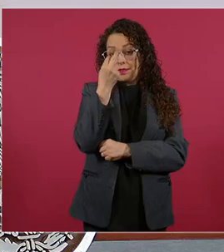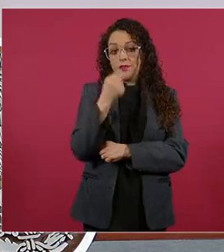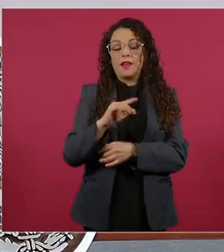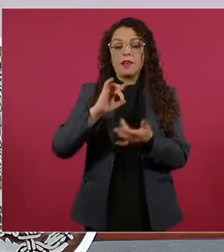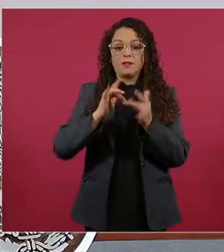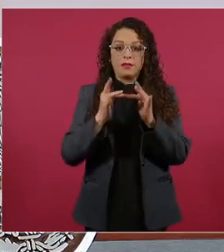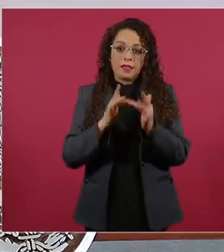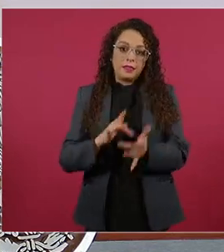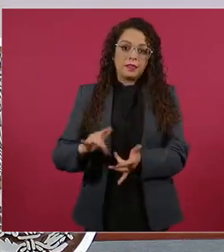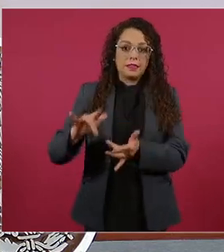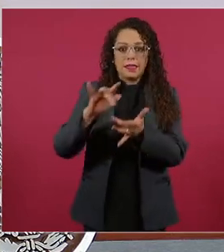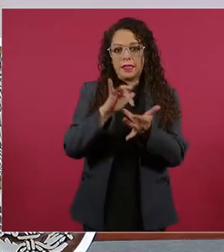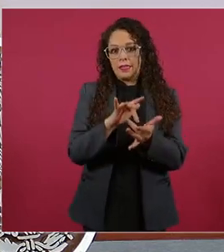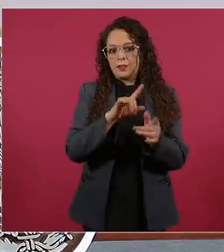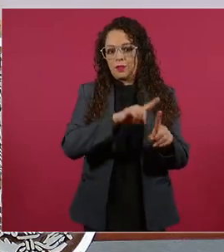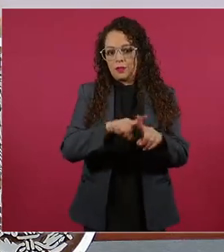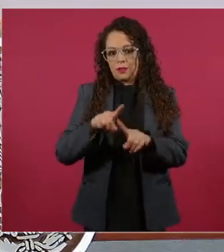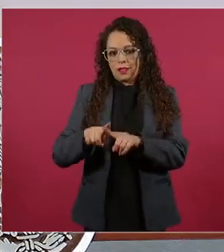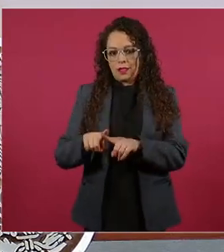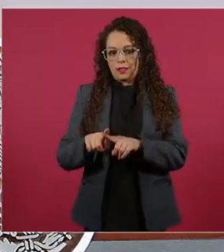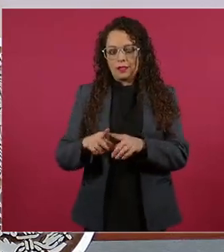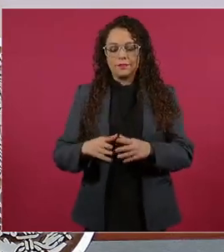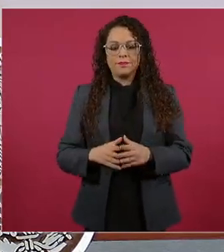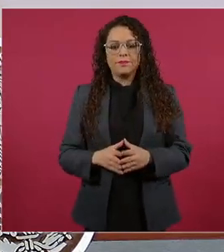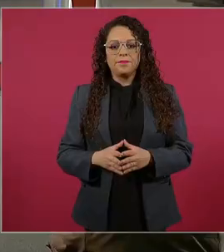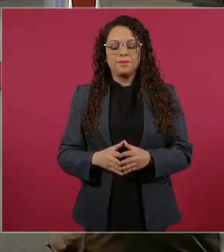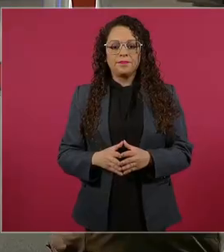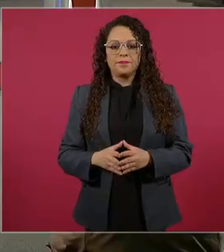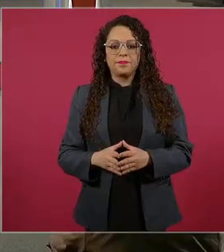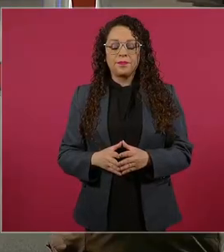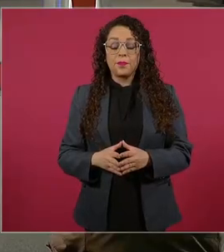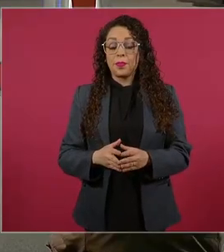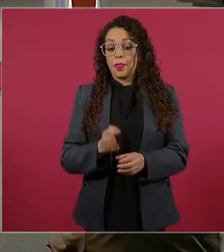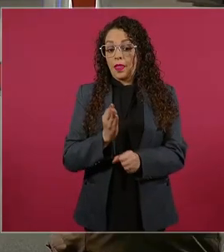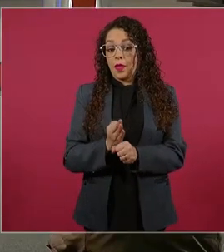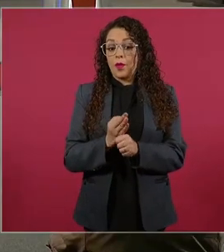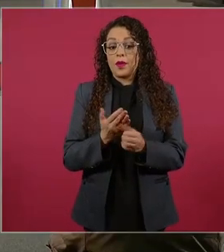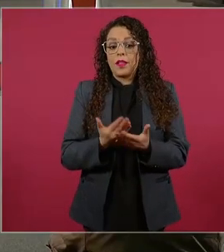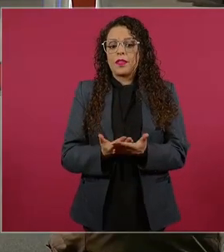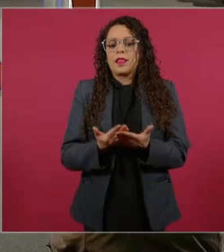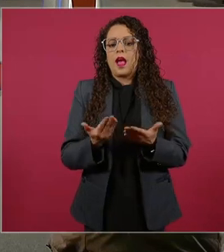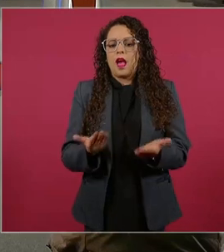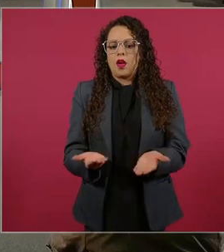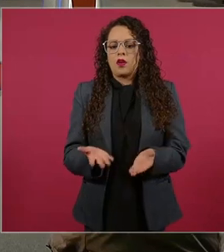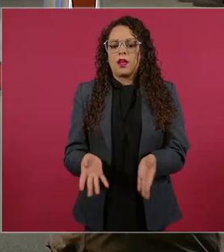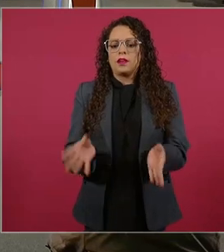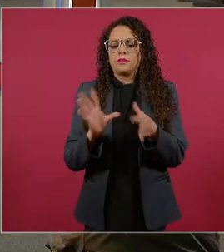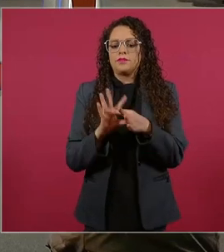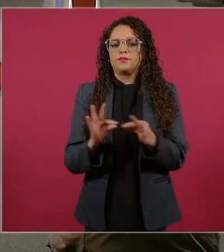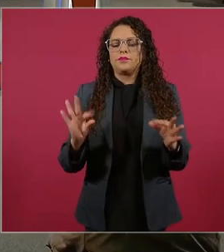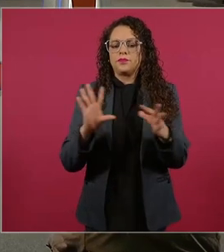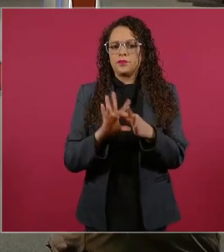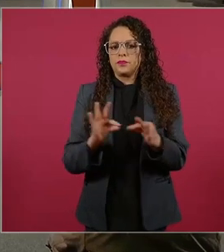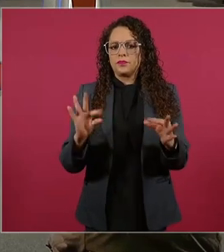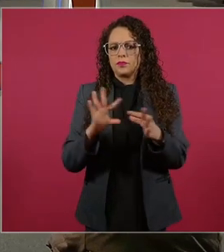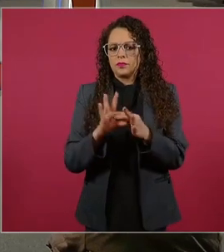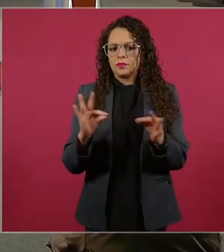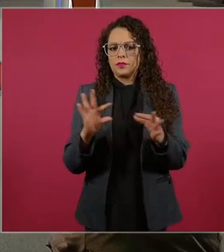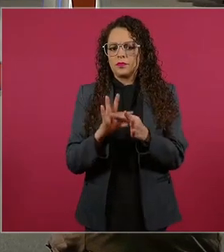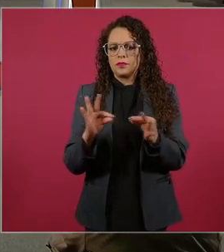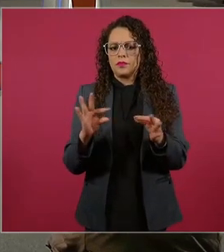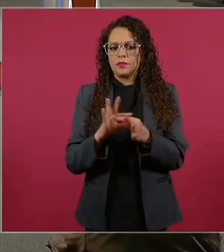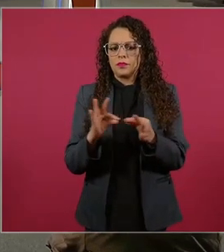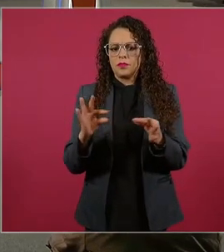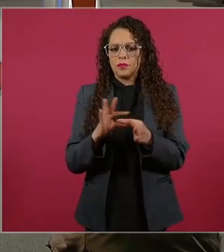medios audiovisuales. Vamos ahora a estar hablando de la otra dimensión